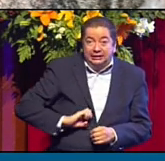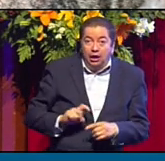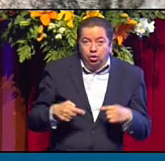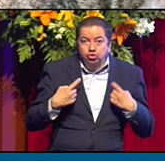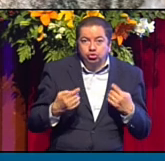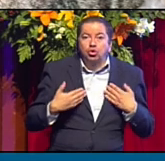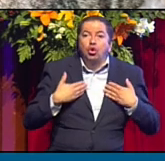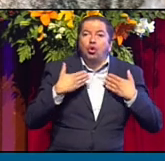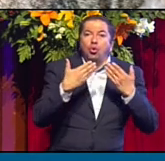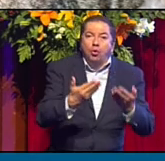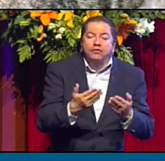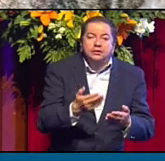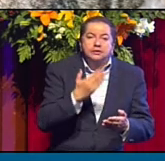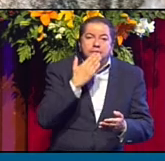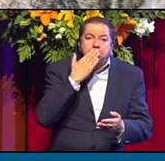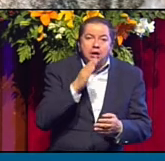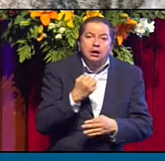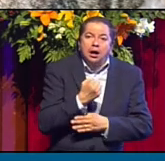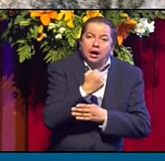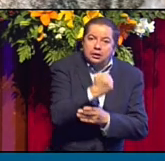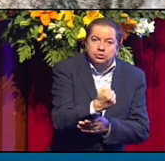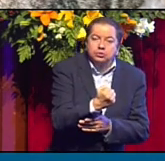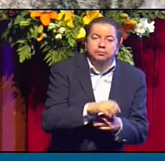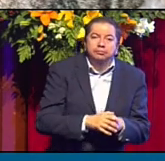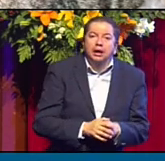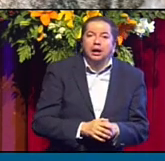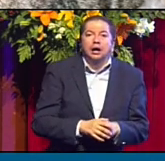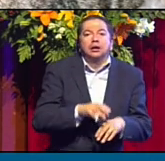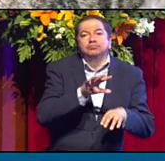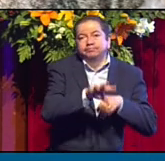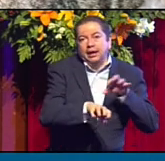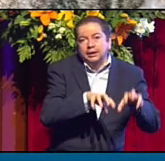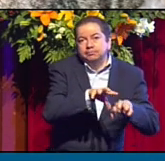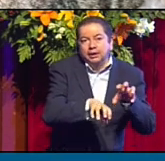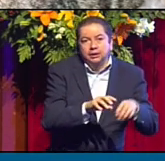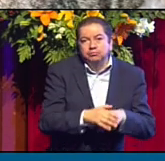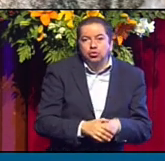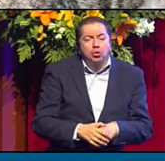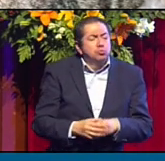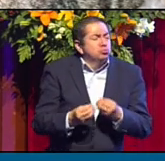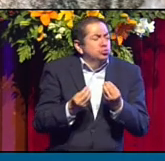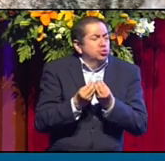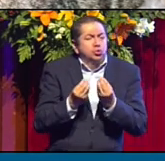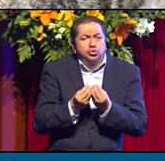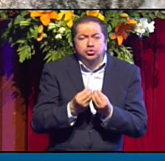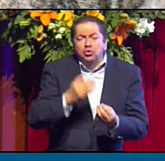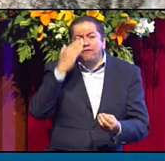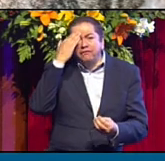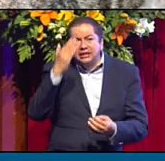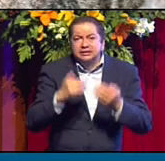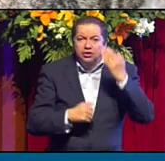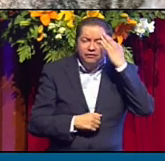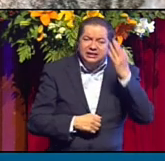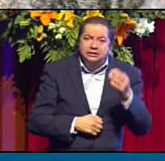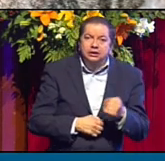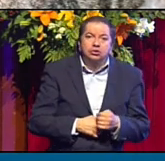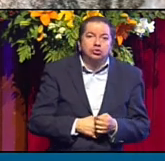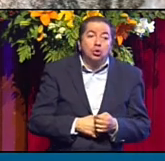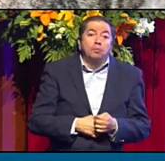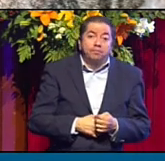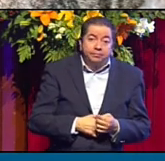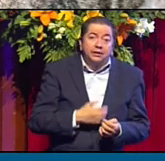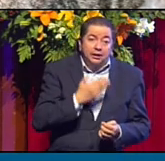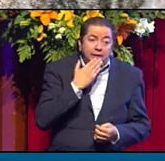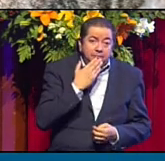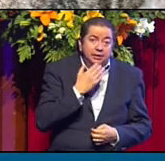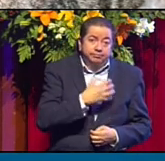podamos ofrecer mejores y mayores ayudas en el área veterinaria, porque hay muchos vecinos de nuestra comuna, como ven perder a